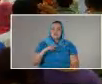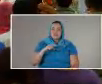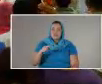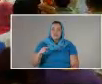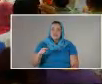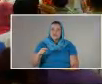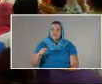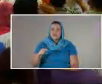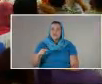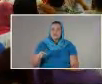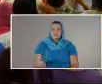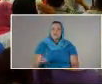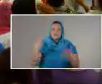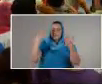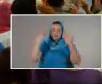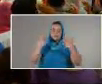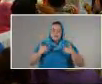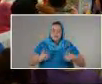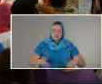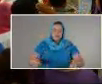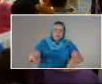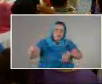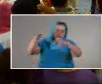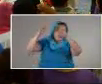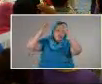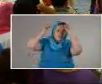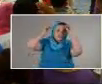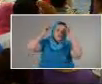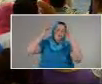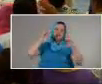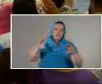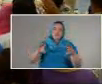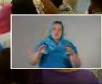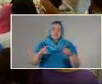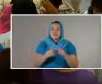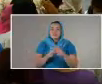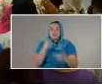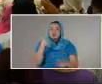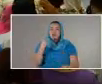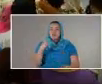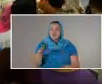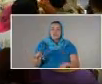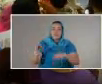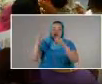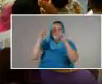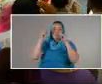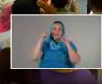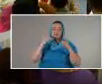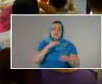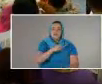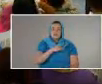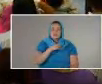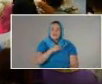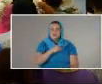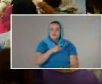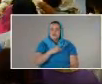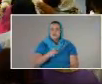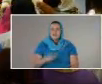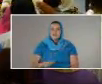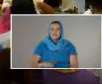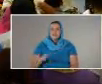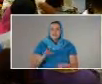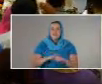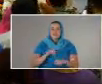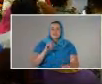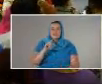arropados, que son cubiertos con una cobertura ministerial de bendición sobre sus vidas y sus